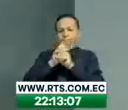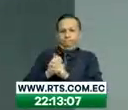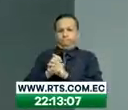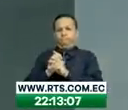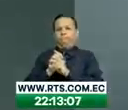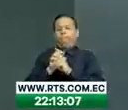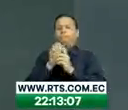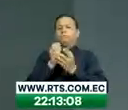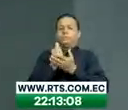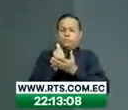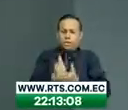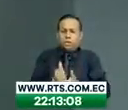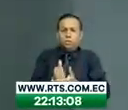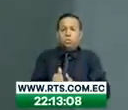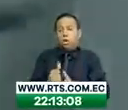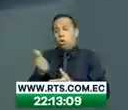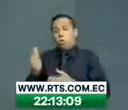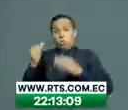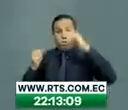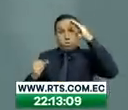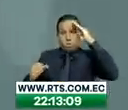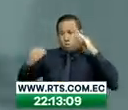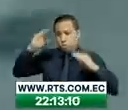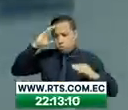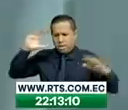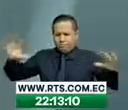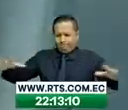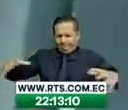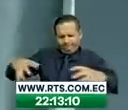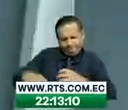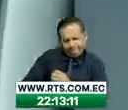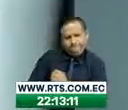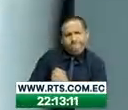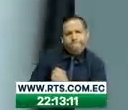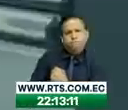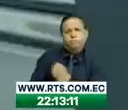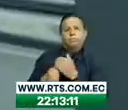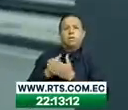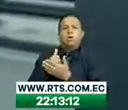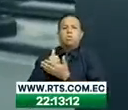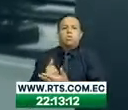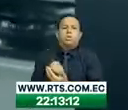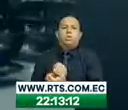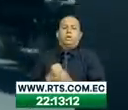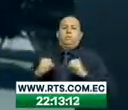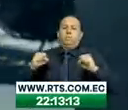e inmediatamente sus compañeros actuaron para inmovilizarlo y ponerlo a buen recaudo